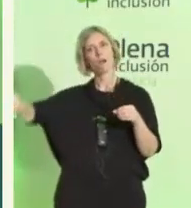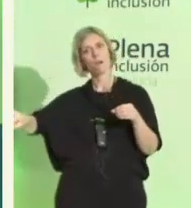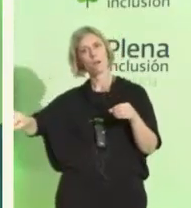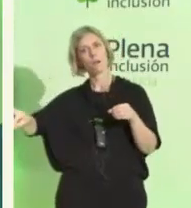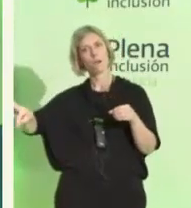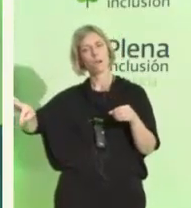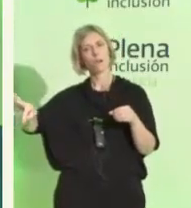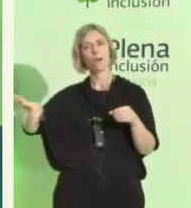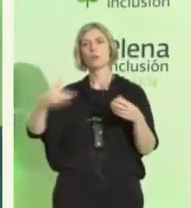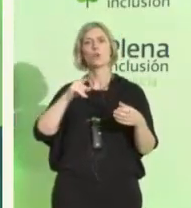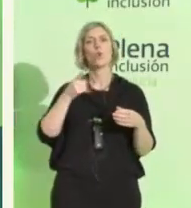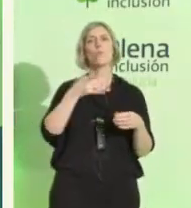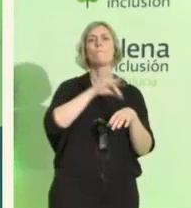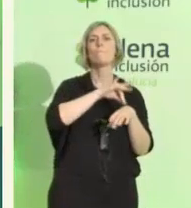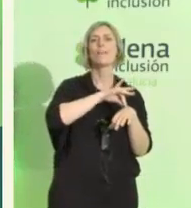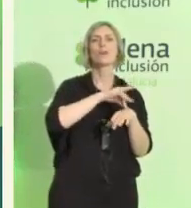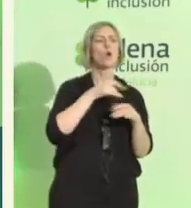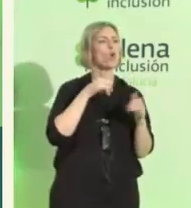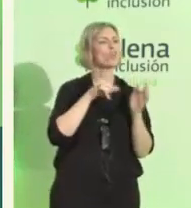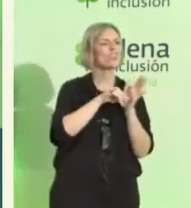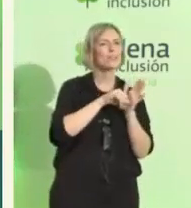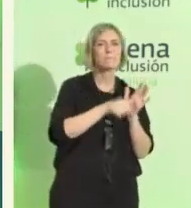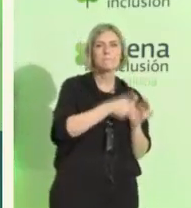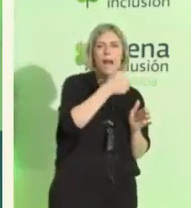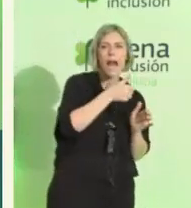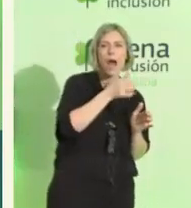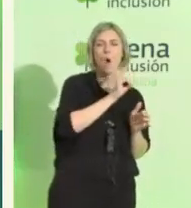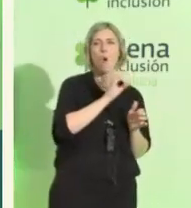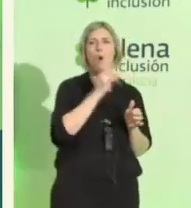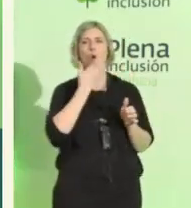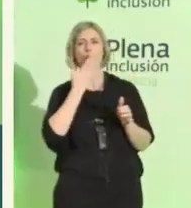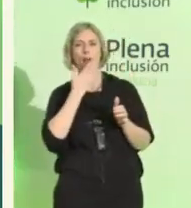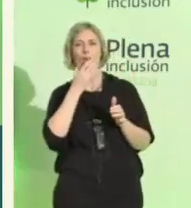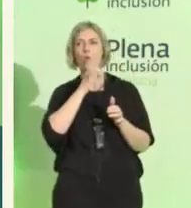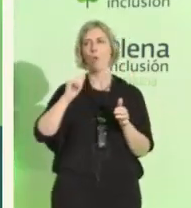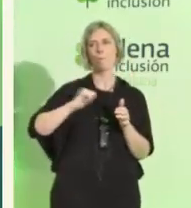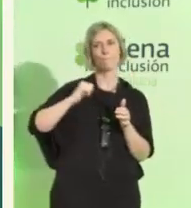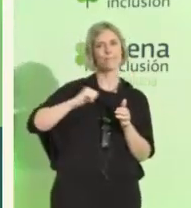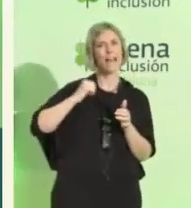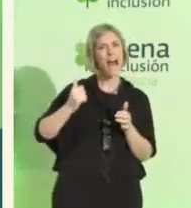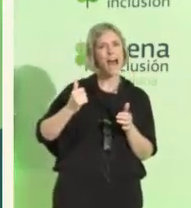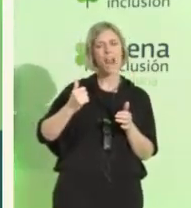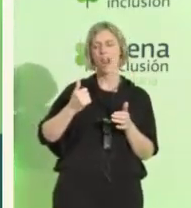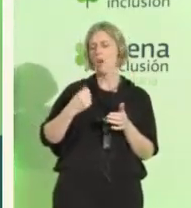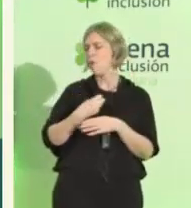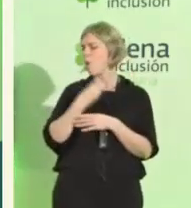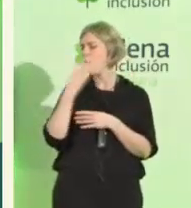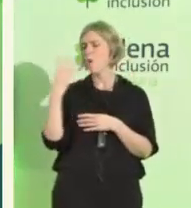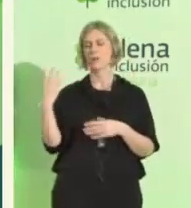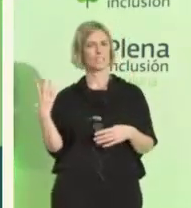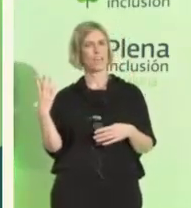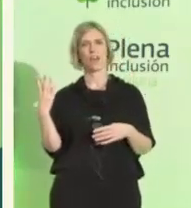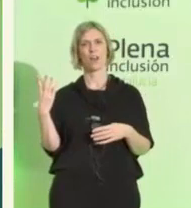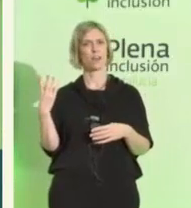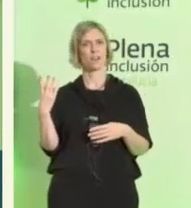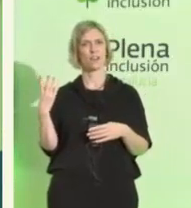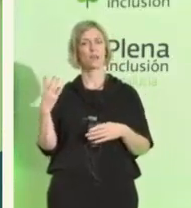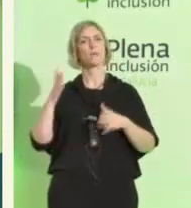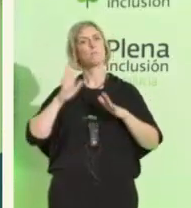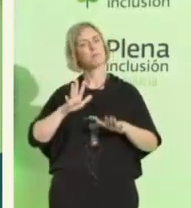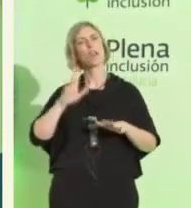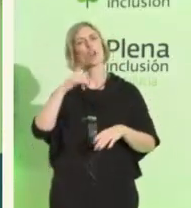médico acerca un colegio un hospital lo que sea pero tenemos que intentar que